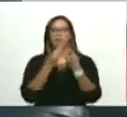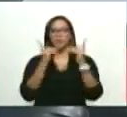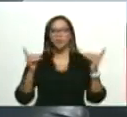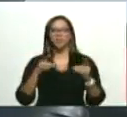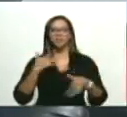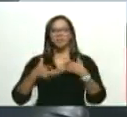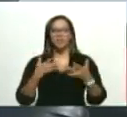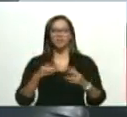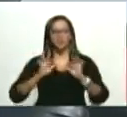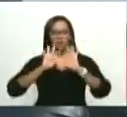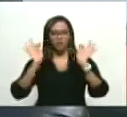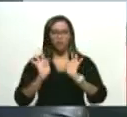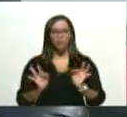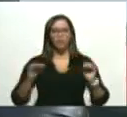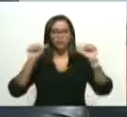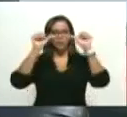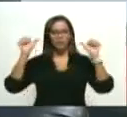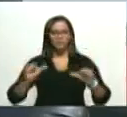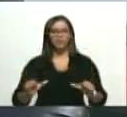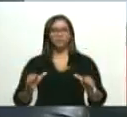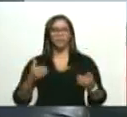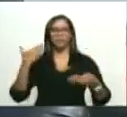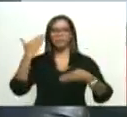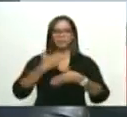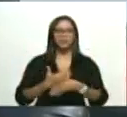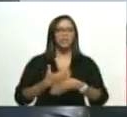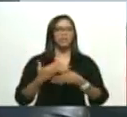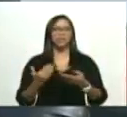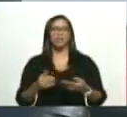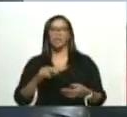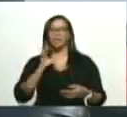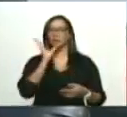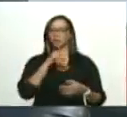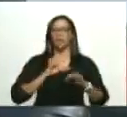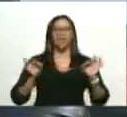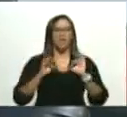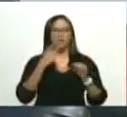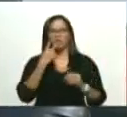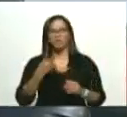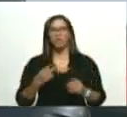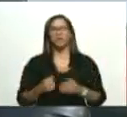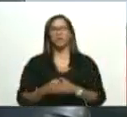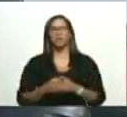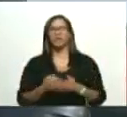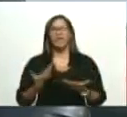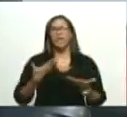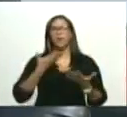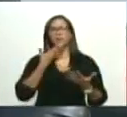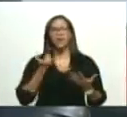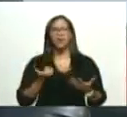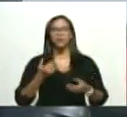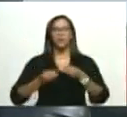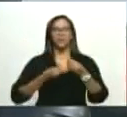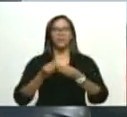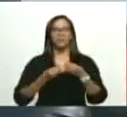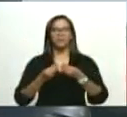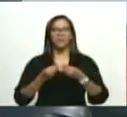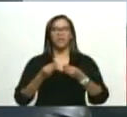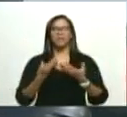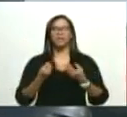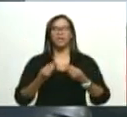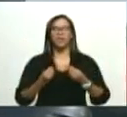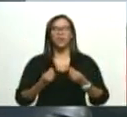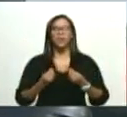forma que es un sistema que está blindado, que en el cual no tiene nada que ver, que es lo mejor que puede existir, que es mucho el